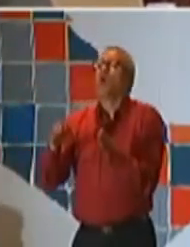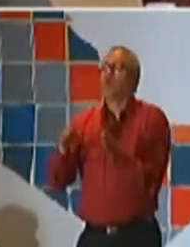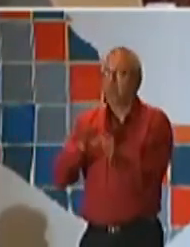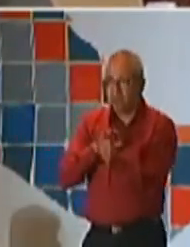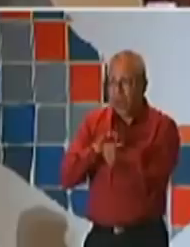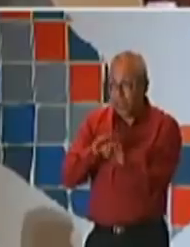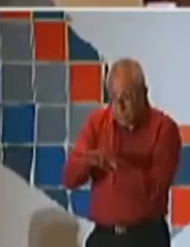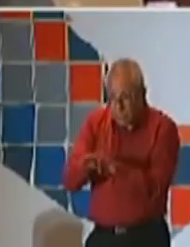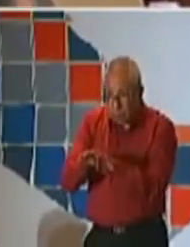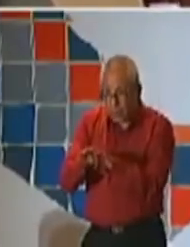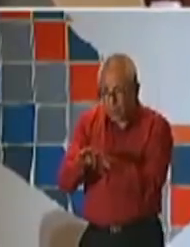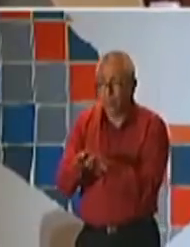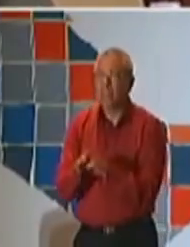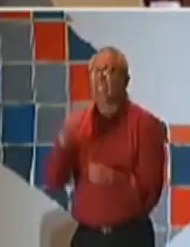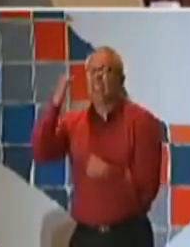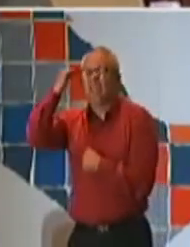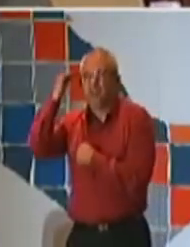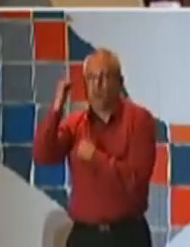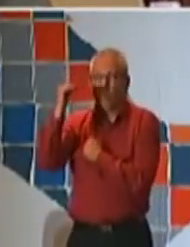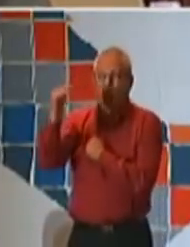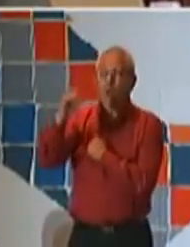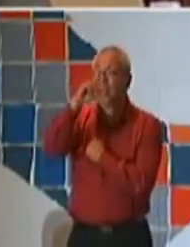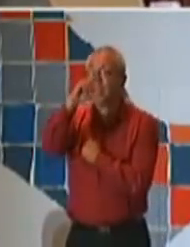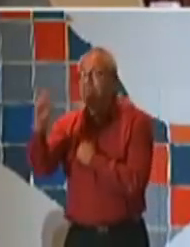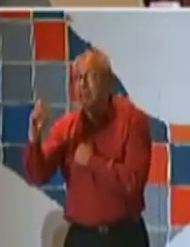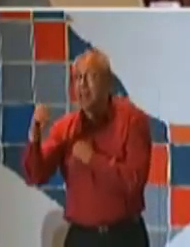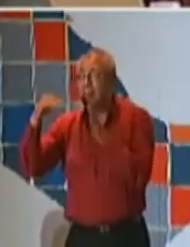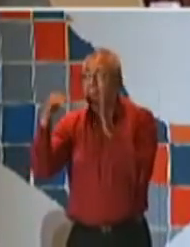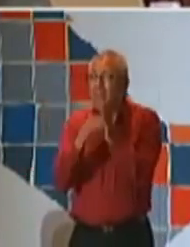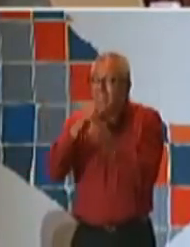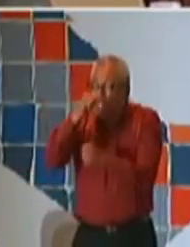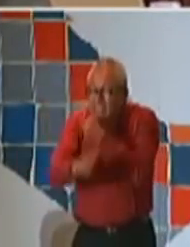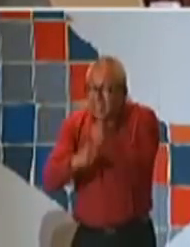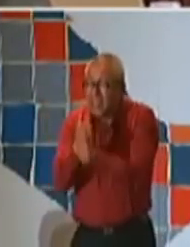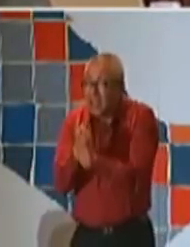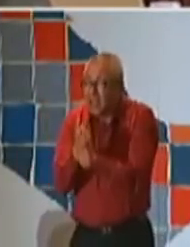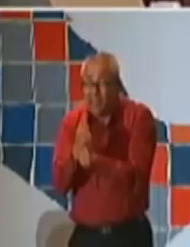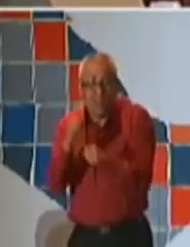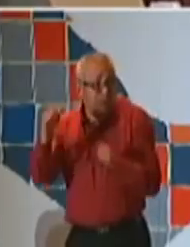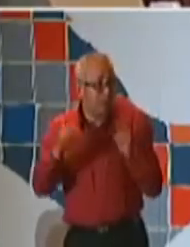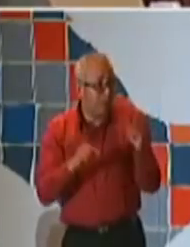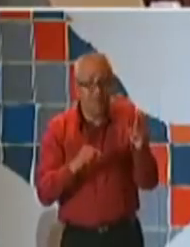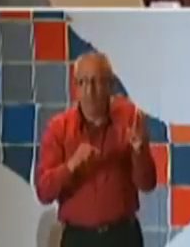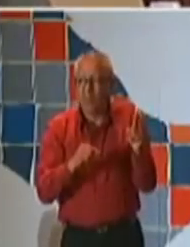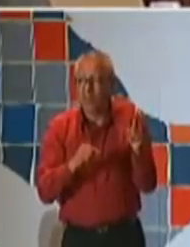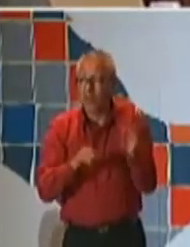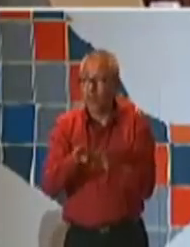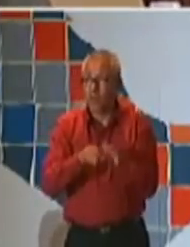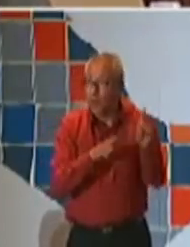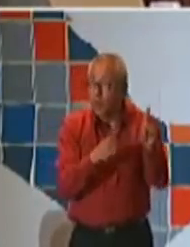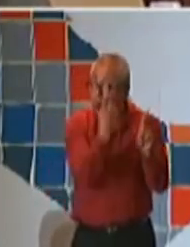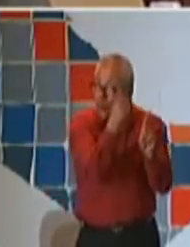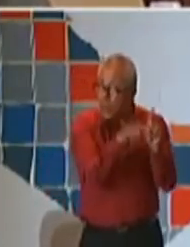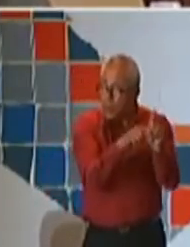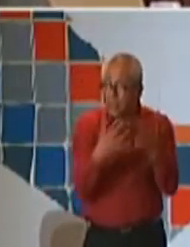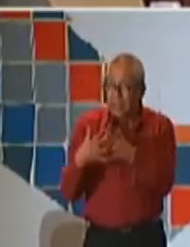año 100,000 años para ganar lo que gana en un año un trabajador de su empresa en los